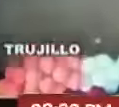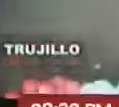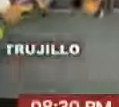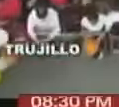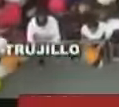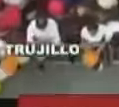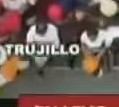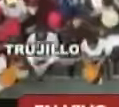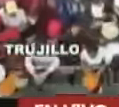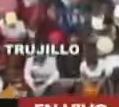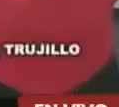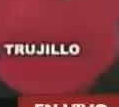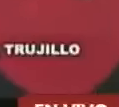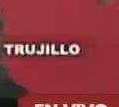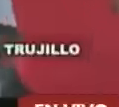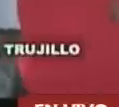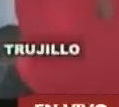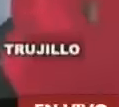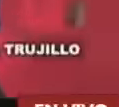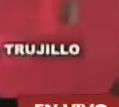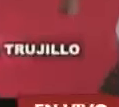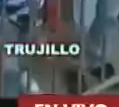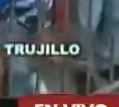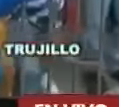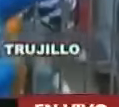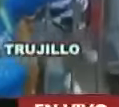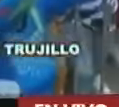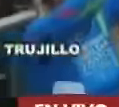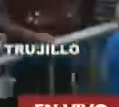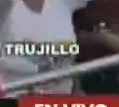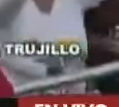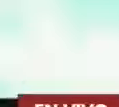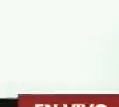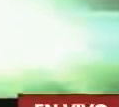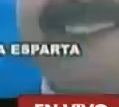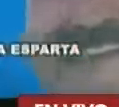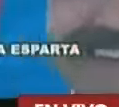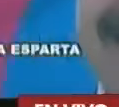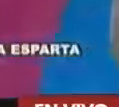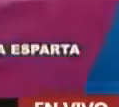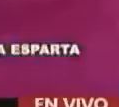Hay chavismo para rato, que la revolución es irreversible y que el pueblo chavista está en la calle.